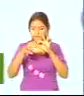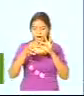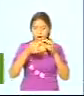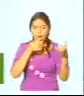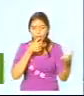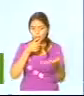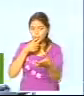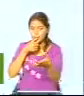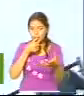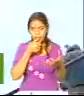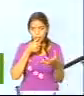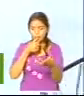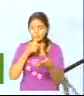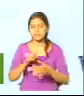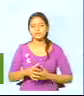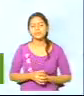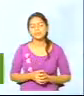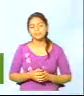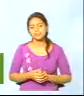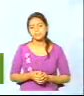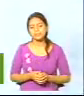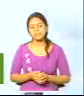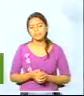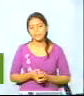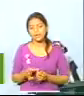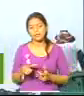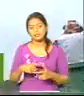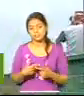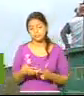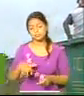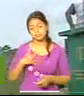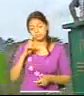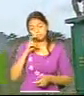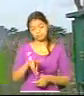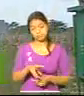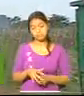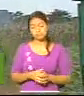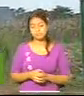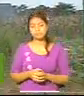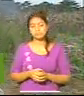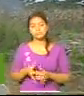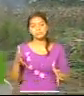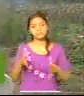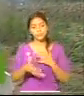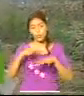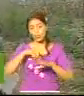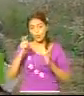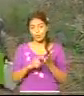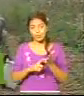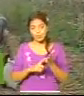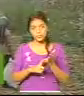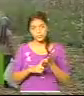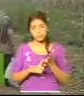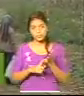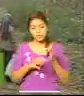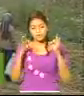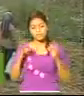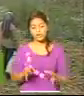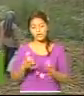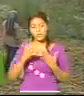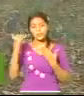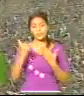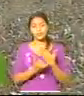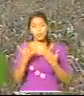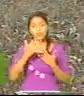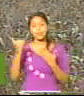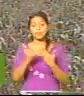través del sistema de riego. Entonces nos podemos dar el lujo desde el punto de vista integral de definir este